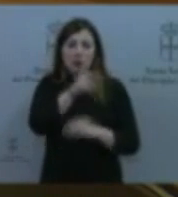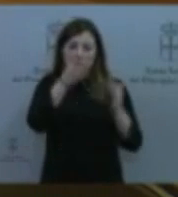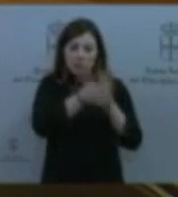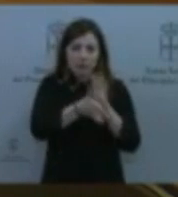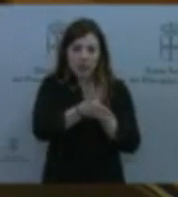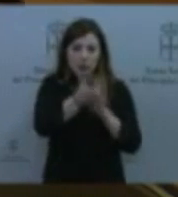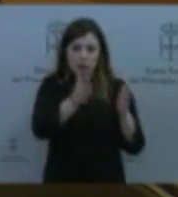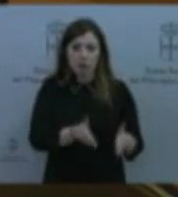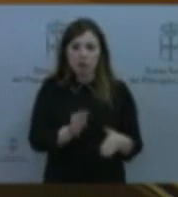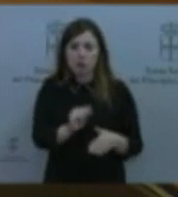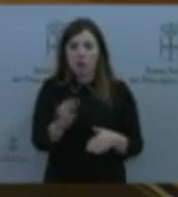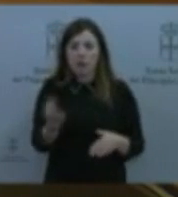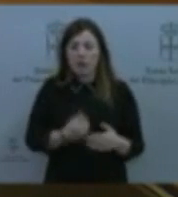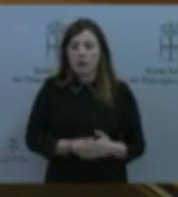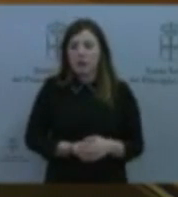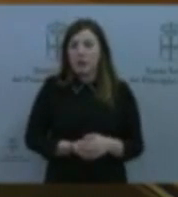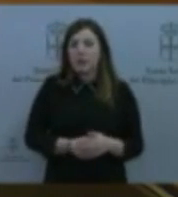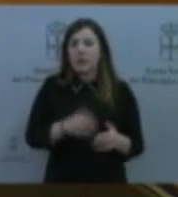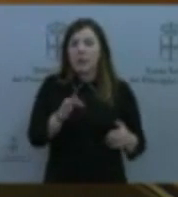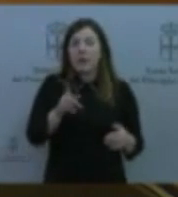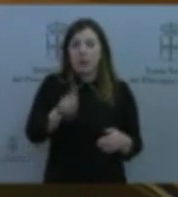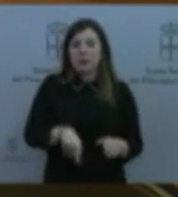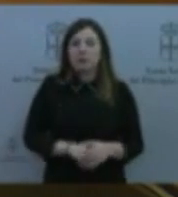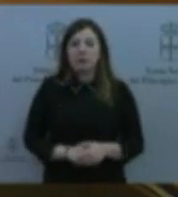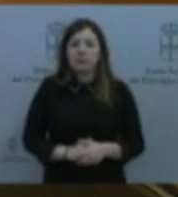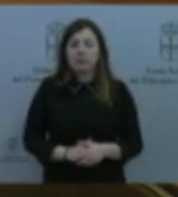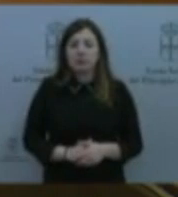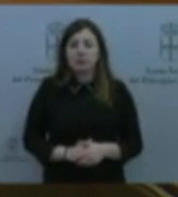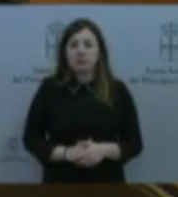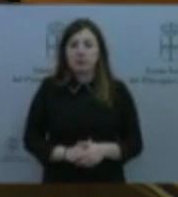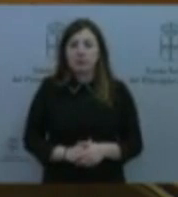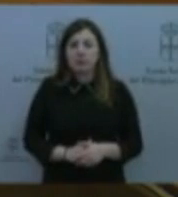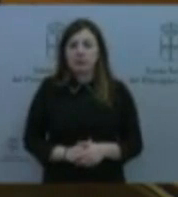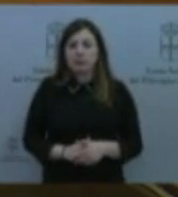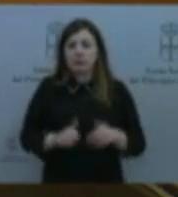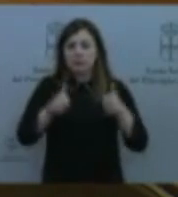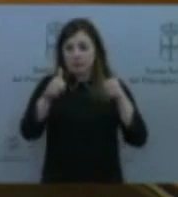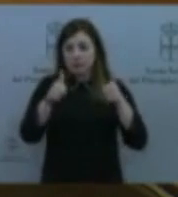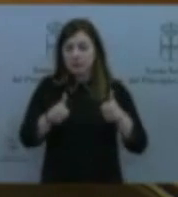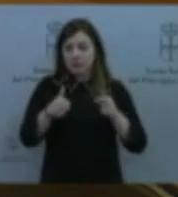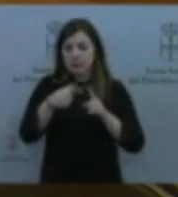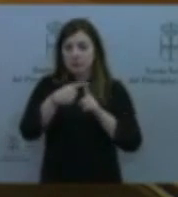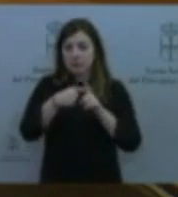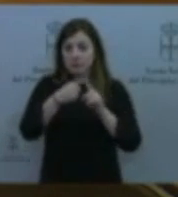También, por supuesto, esas titulaciones que no tienen categoría que les corresponda,